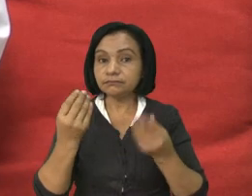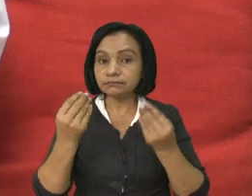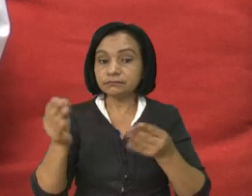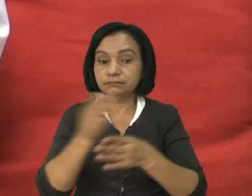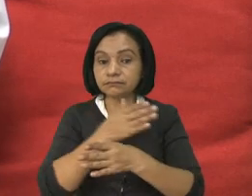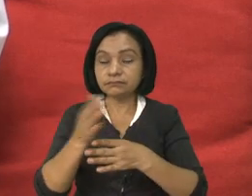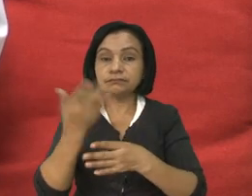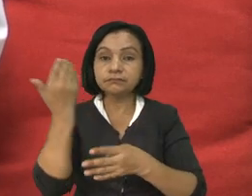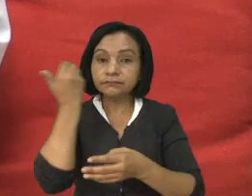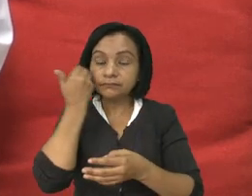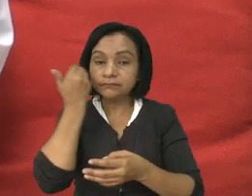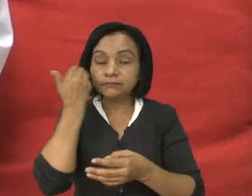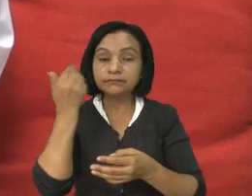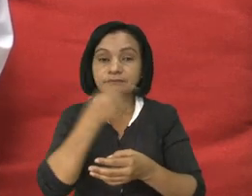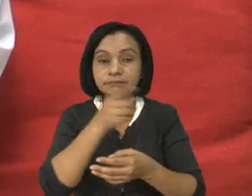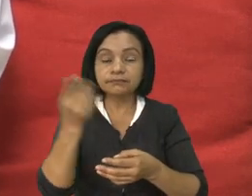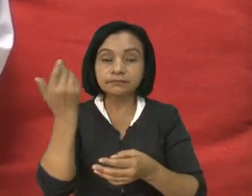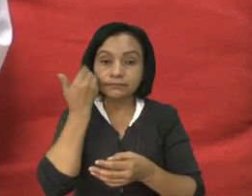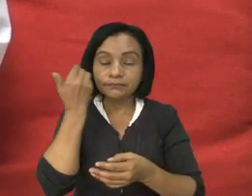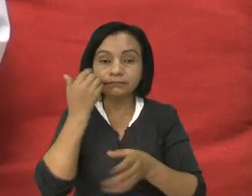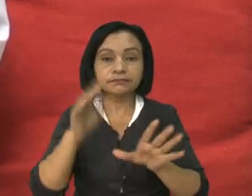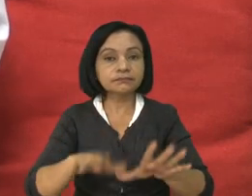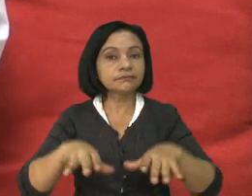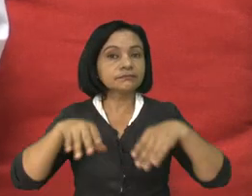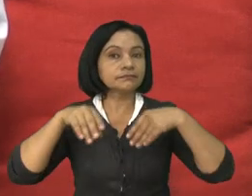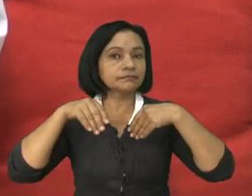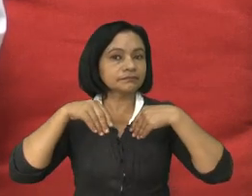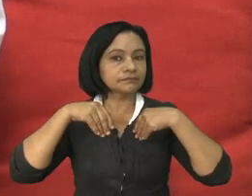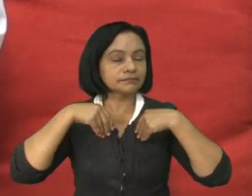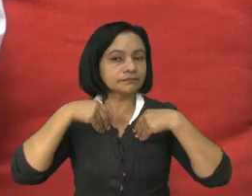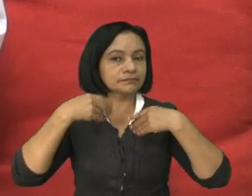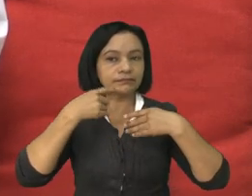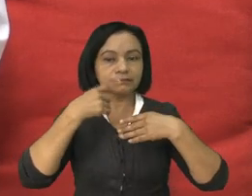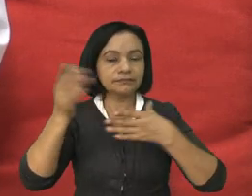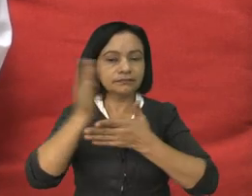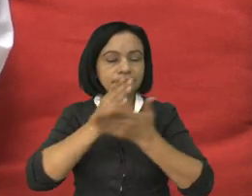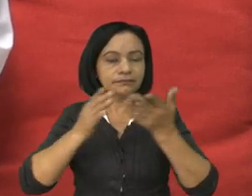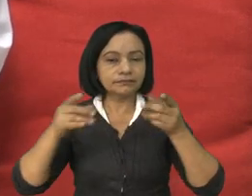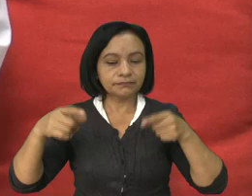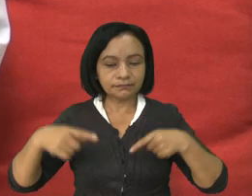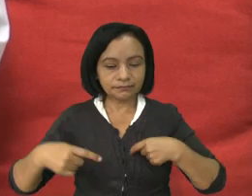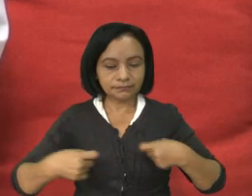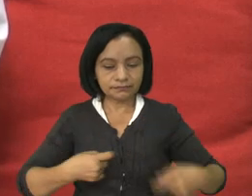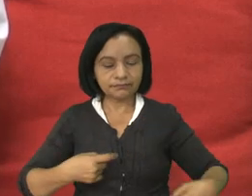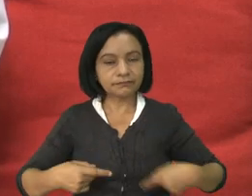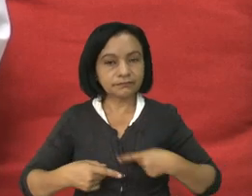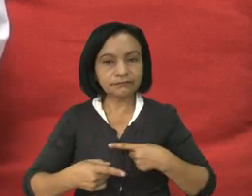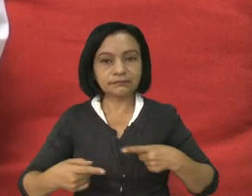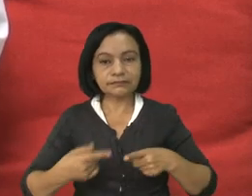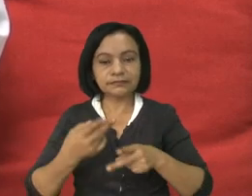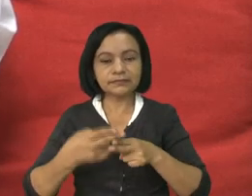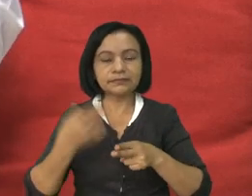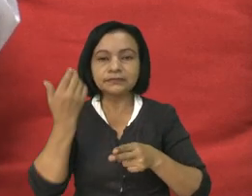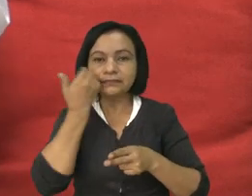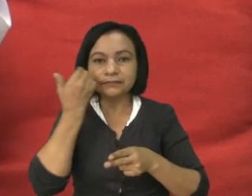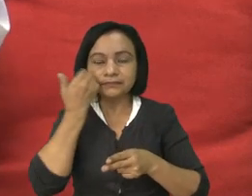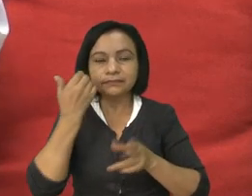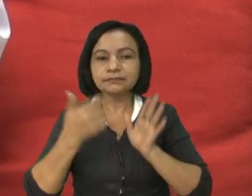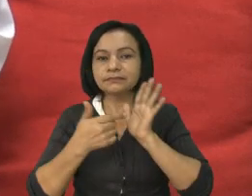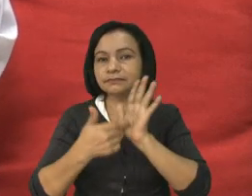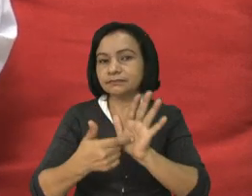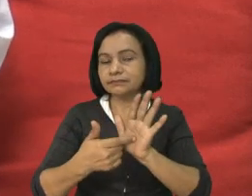varias enfermedades y estas enfermedades adoptan, hay varios parásitos y estos parásitos adoptan el nombre de la enfermedad. Por